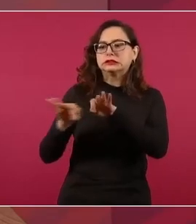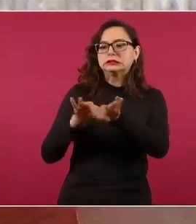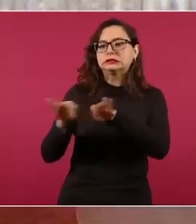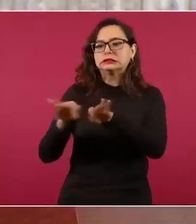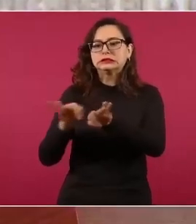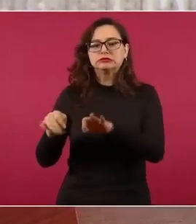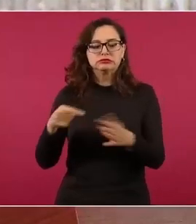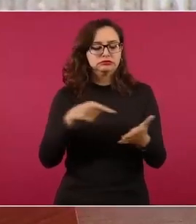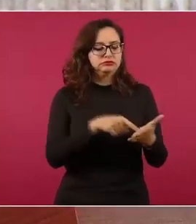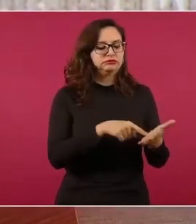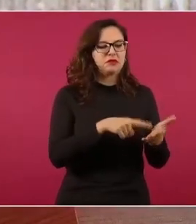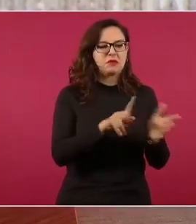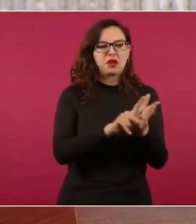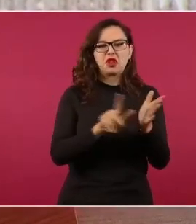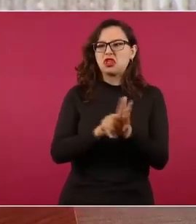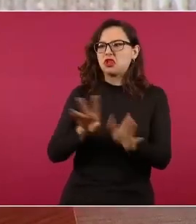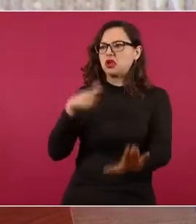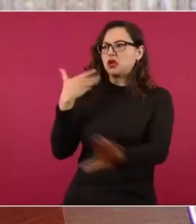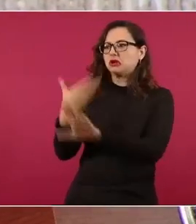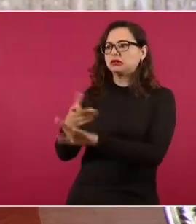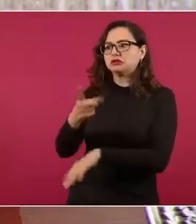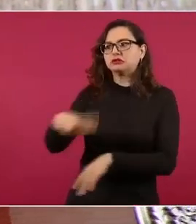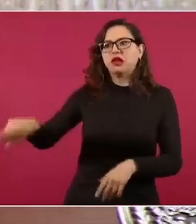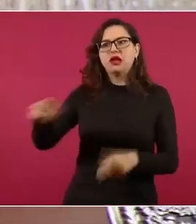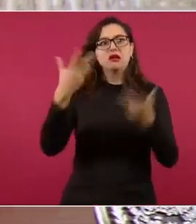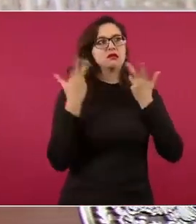les daba hasta calentura.